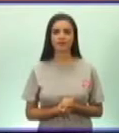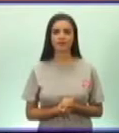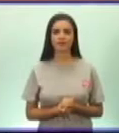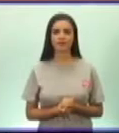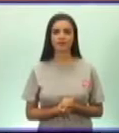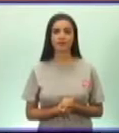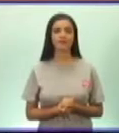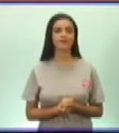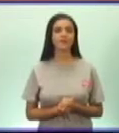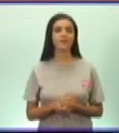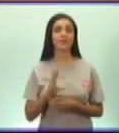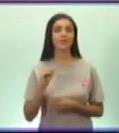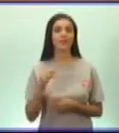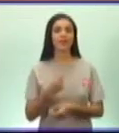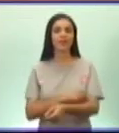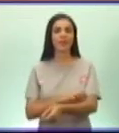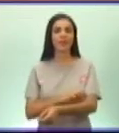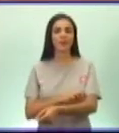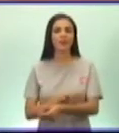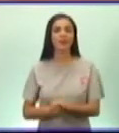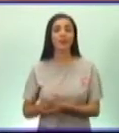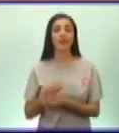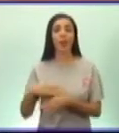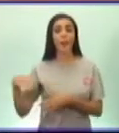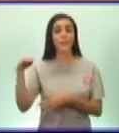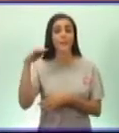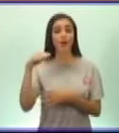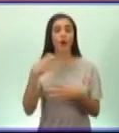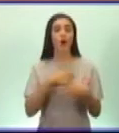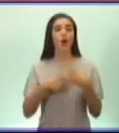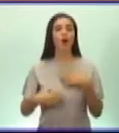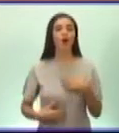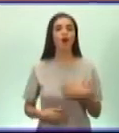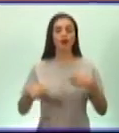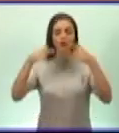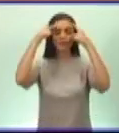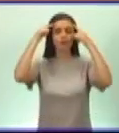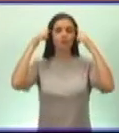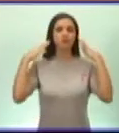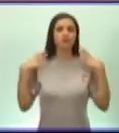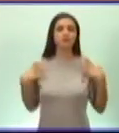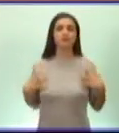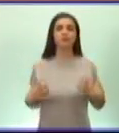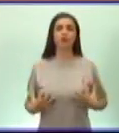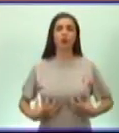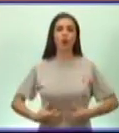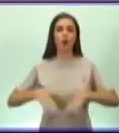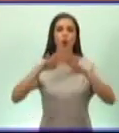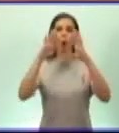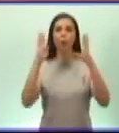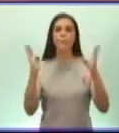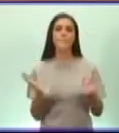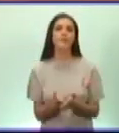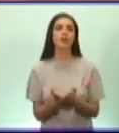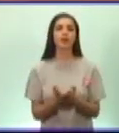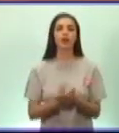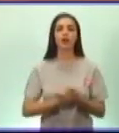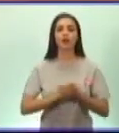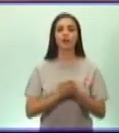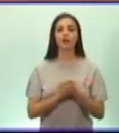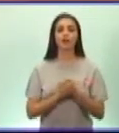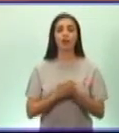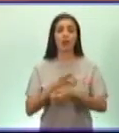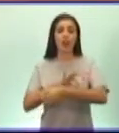Decirle que la piel es el mayor órgano de nuestro cuerpo, porque como ustedes sabrán, la piel nos cubre todo